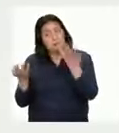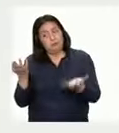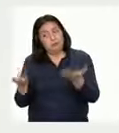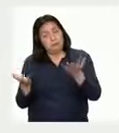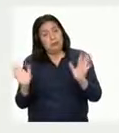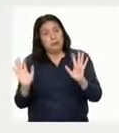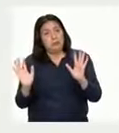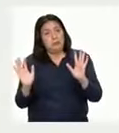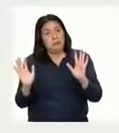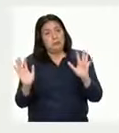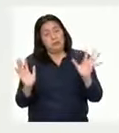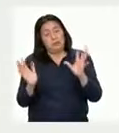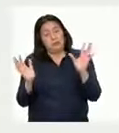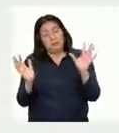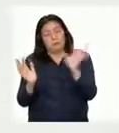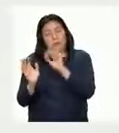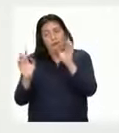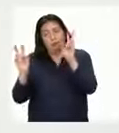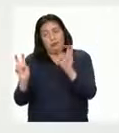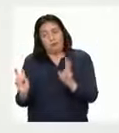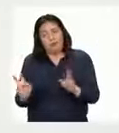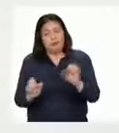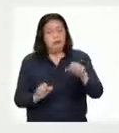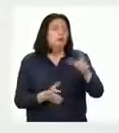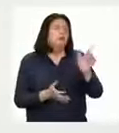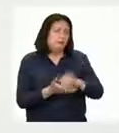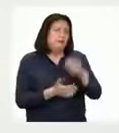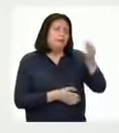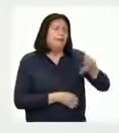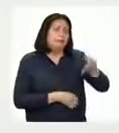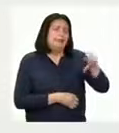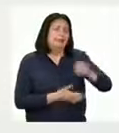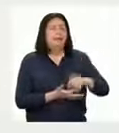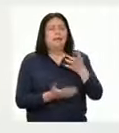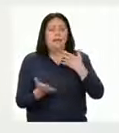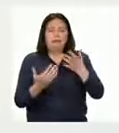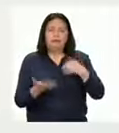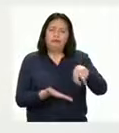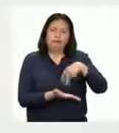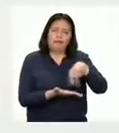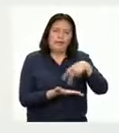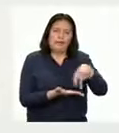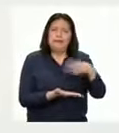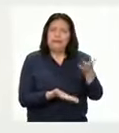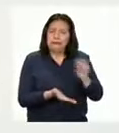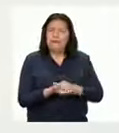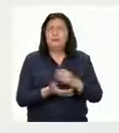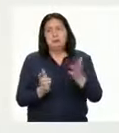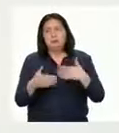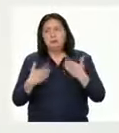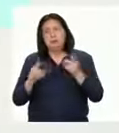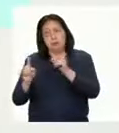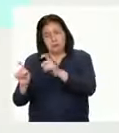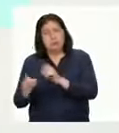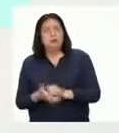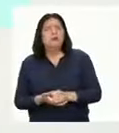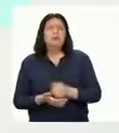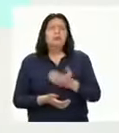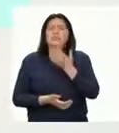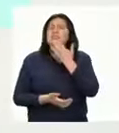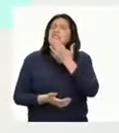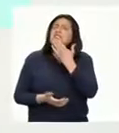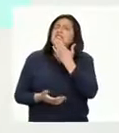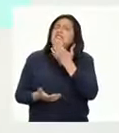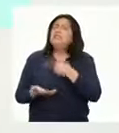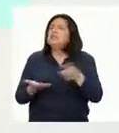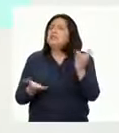bueno, en realidad en todos los temas. Ciertamente, si hablamos de una danza, podemos preguntar, ¿quiénes